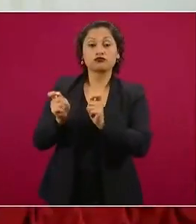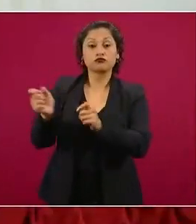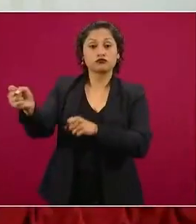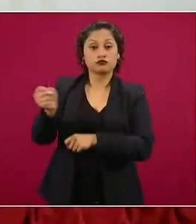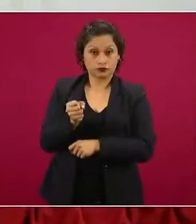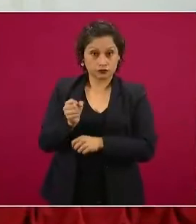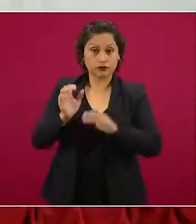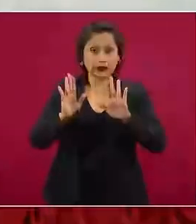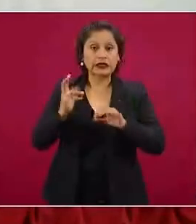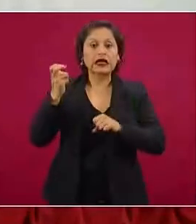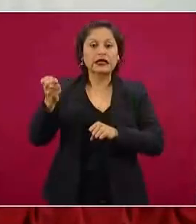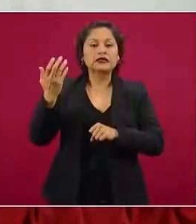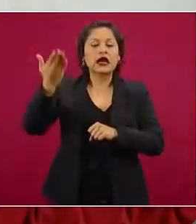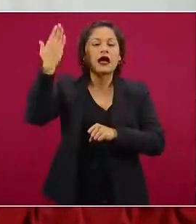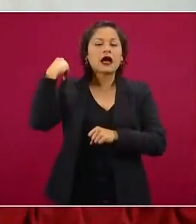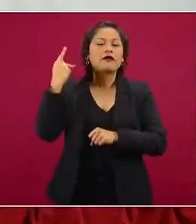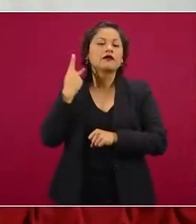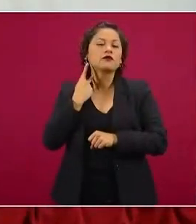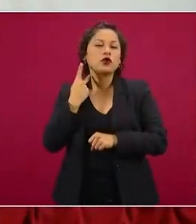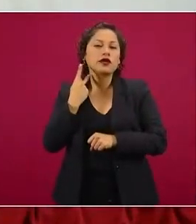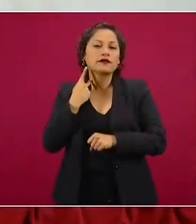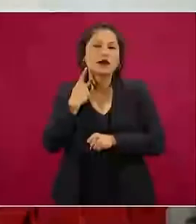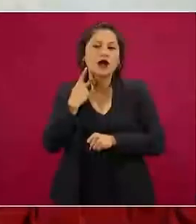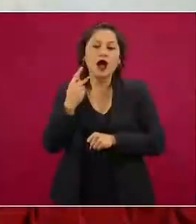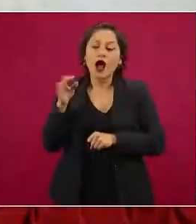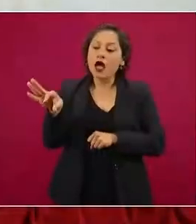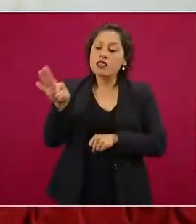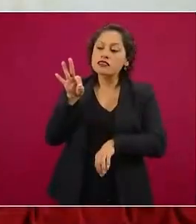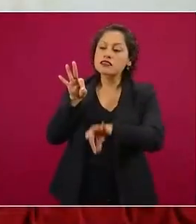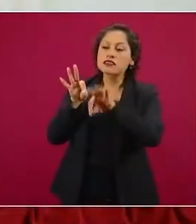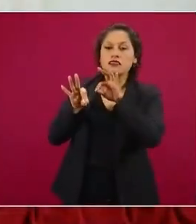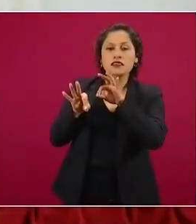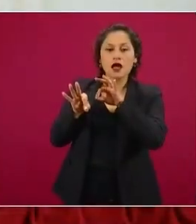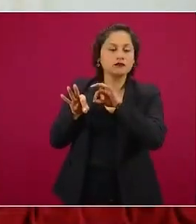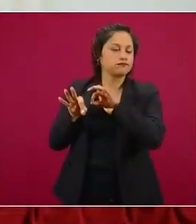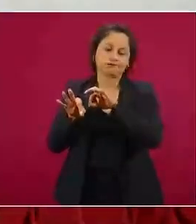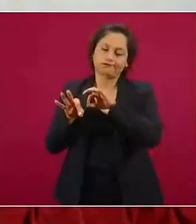Todo esto está sucediendo porque antes